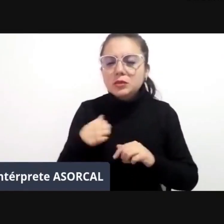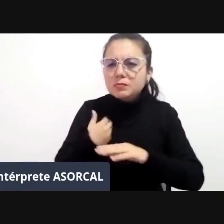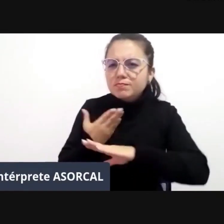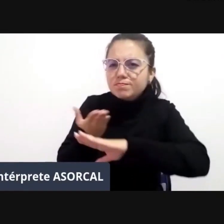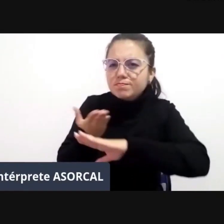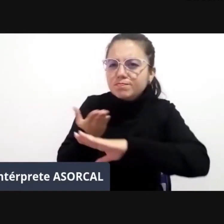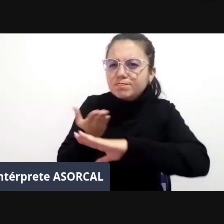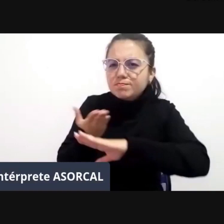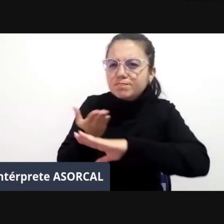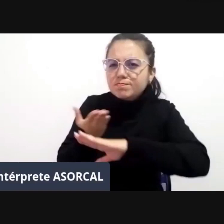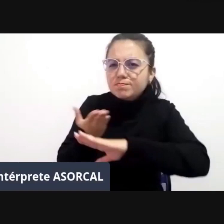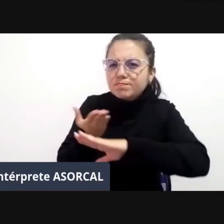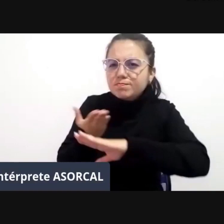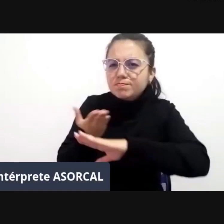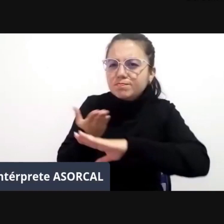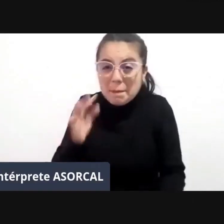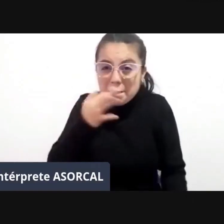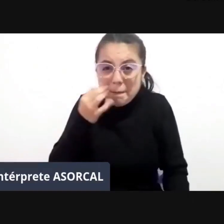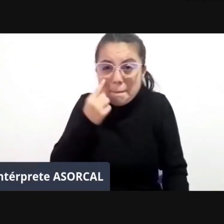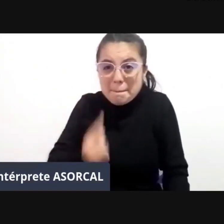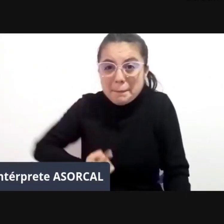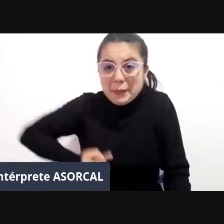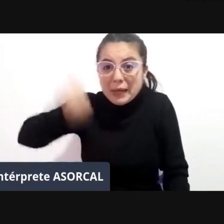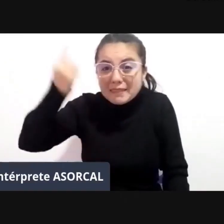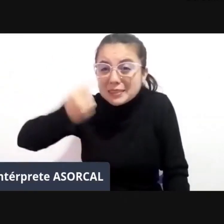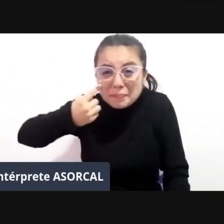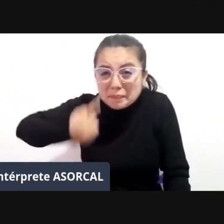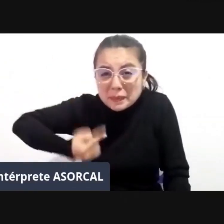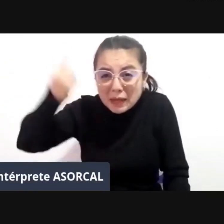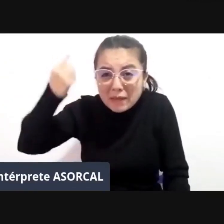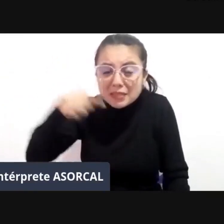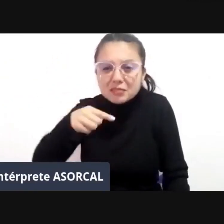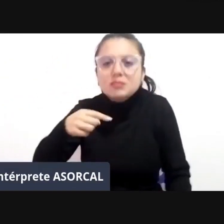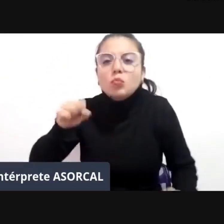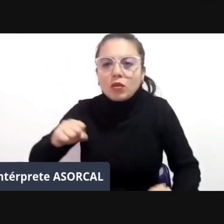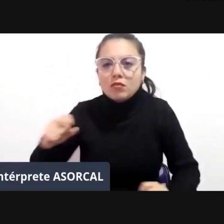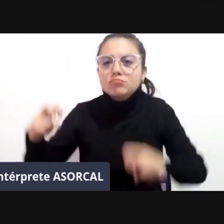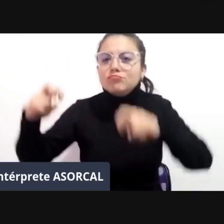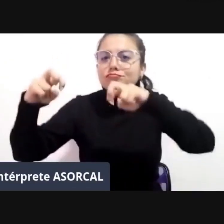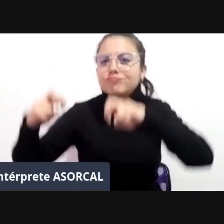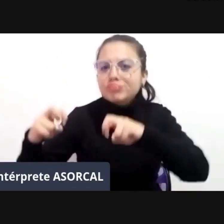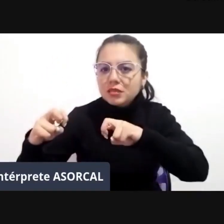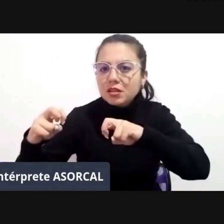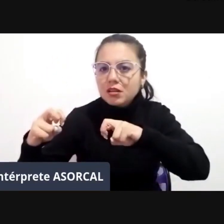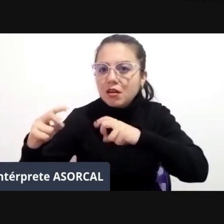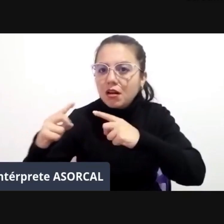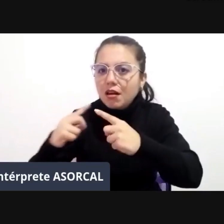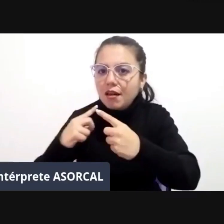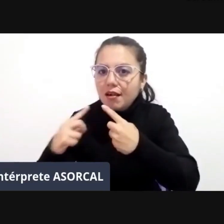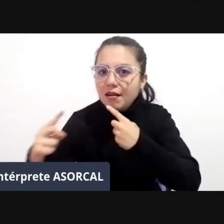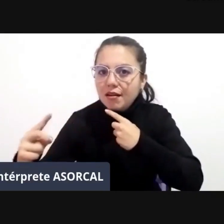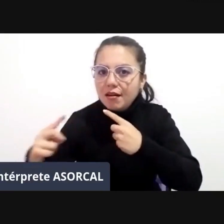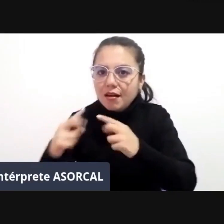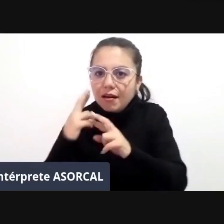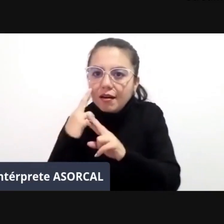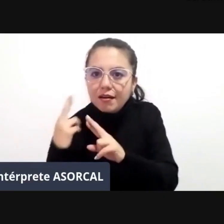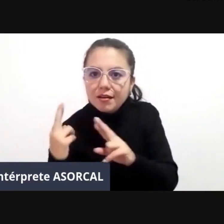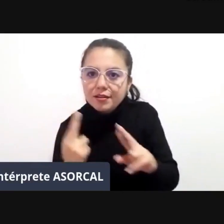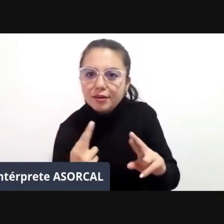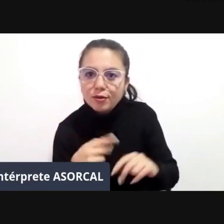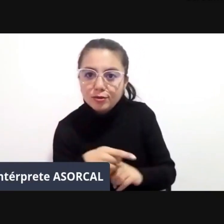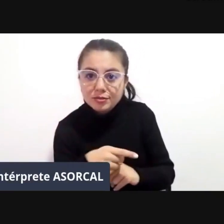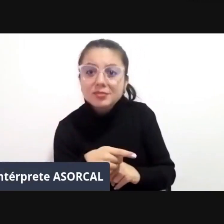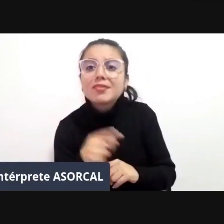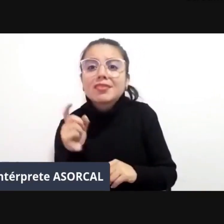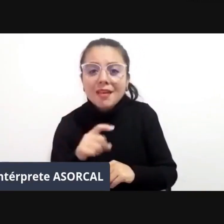de la nación se convirtieron en interlocutores válidos y reconocidos. Todos tenían que tener en cuenta las organizaciones